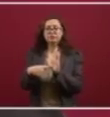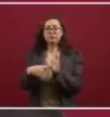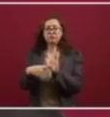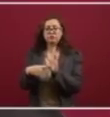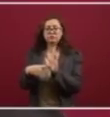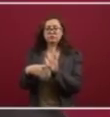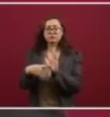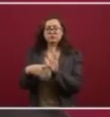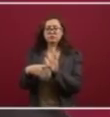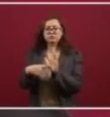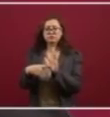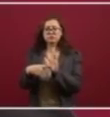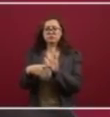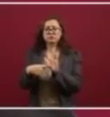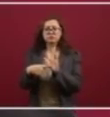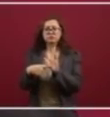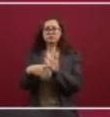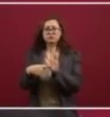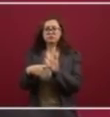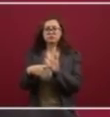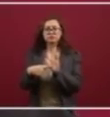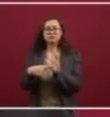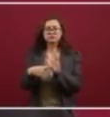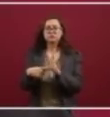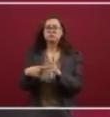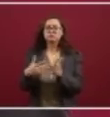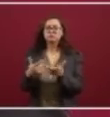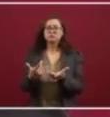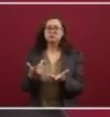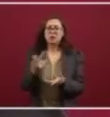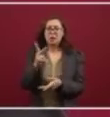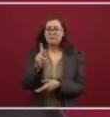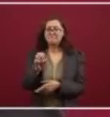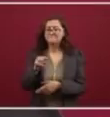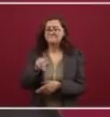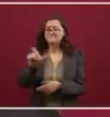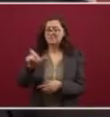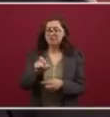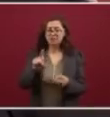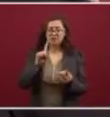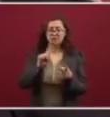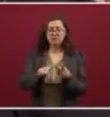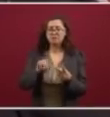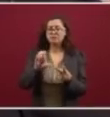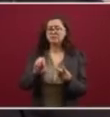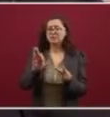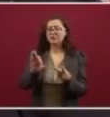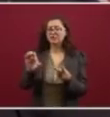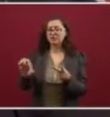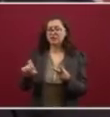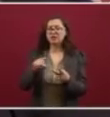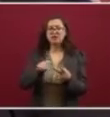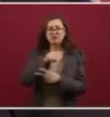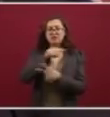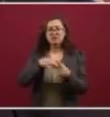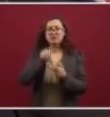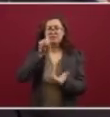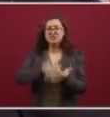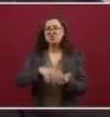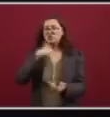ayudar a limpiar a Pemex, a la Comisión Federal de Electricidad, de